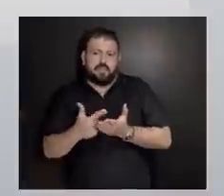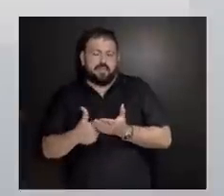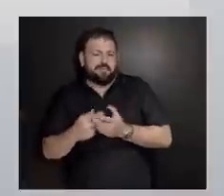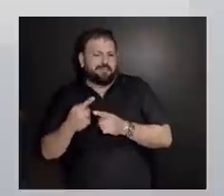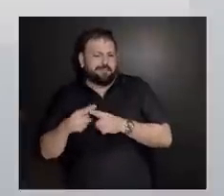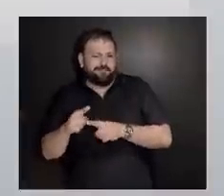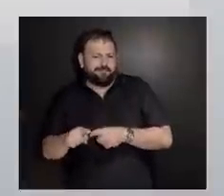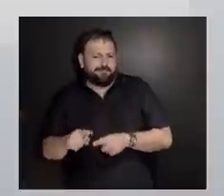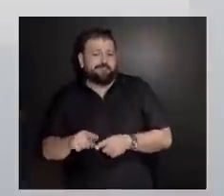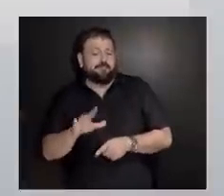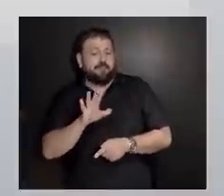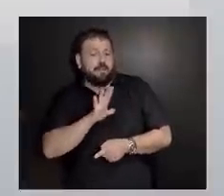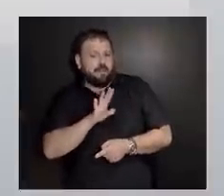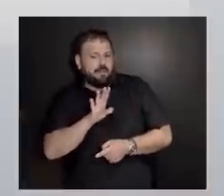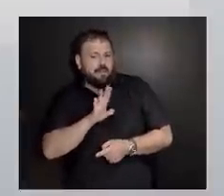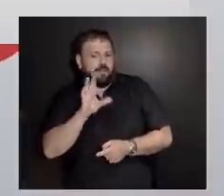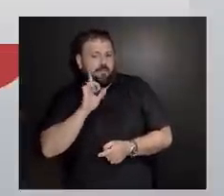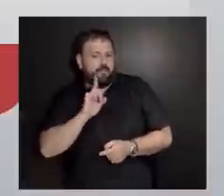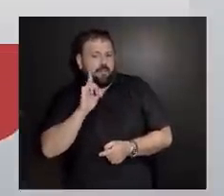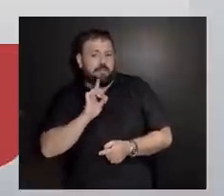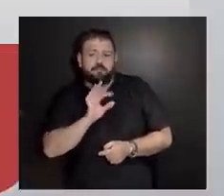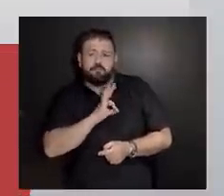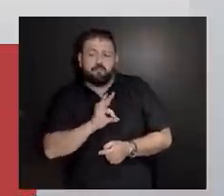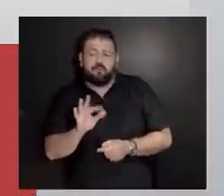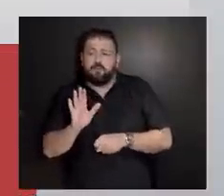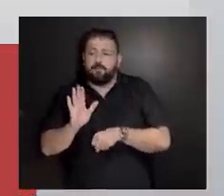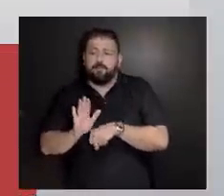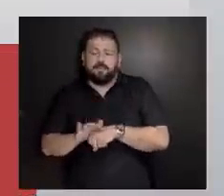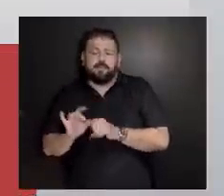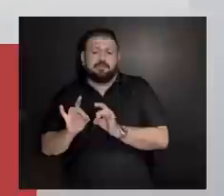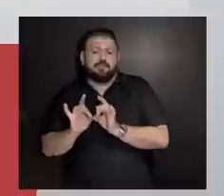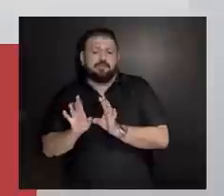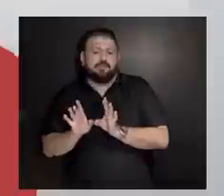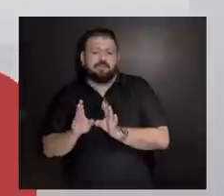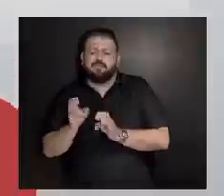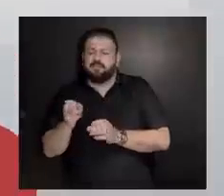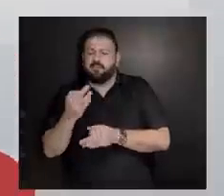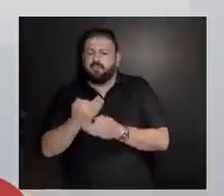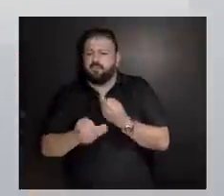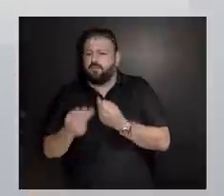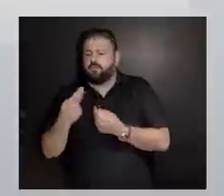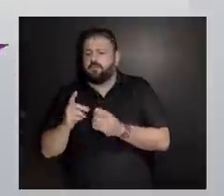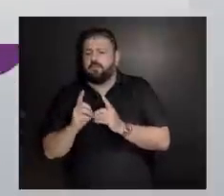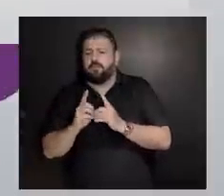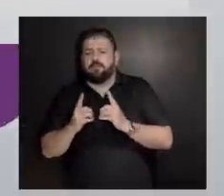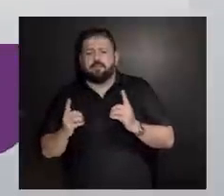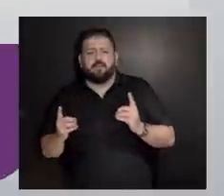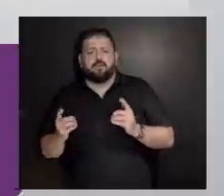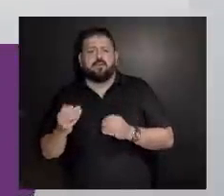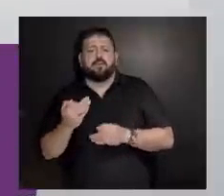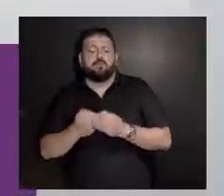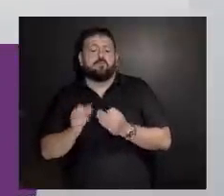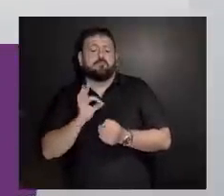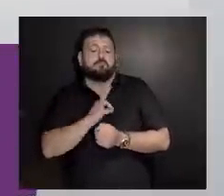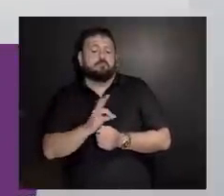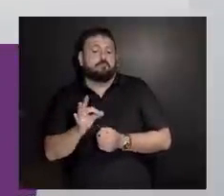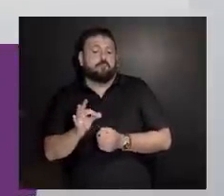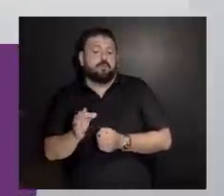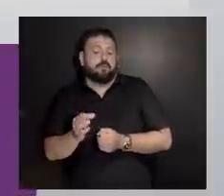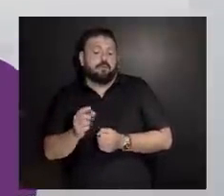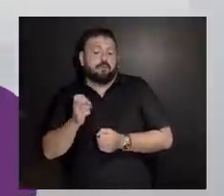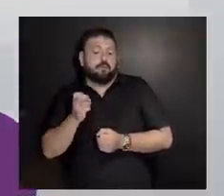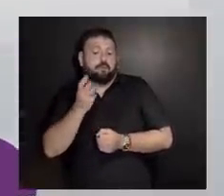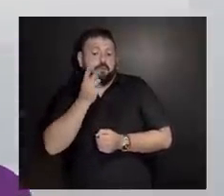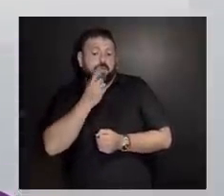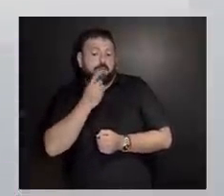bueno, pues hay mujeres que pueden ser mucho más sensibles a todo esto y desarrollar esta diabetes gestacional,